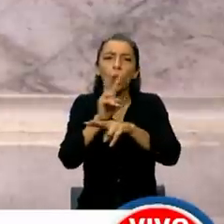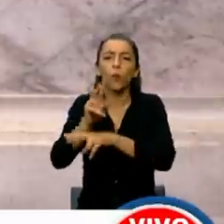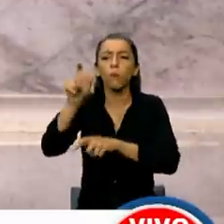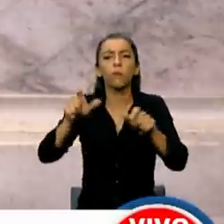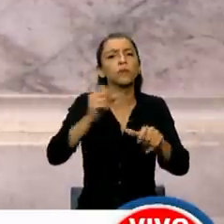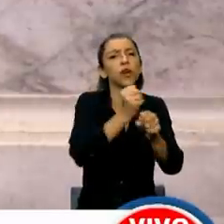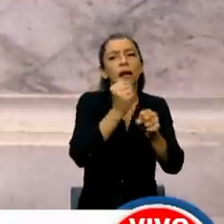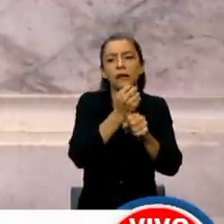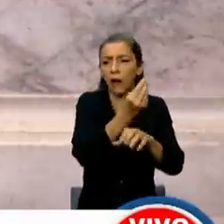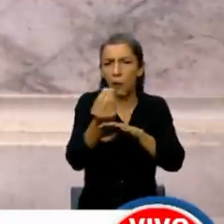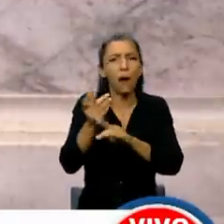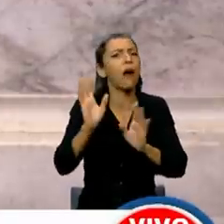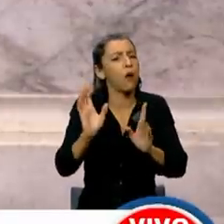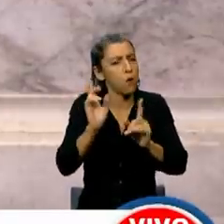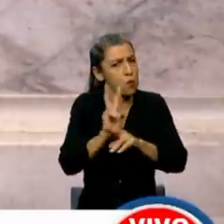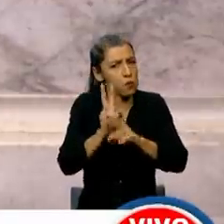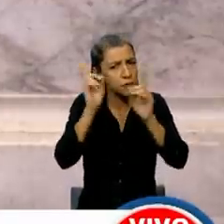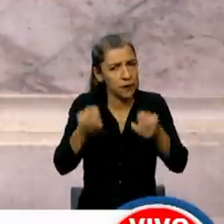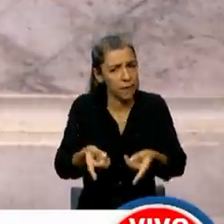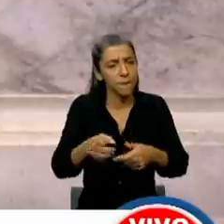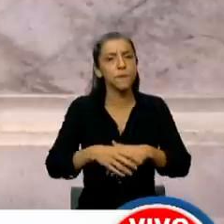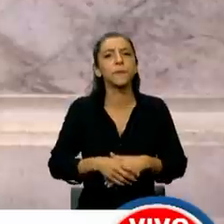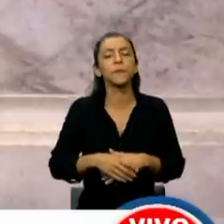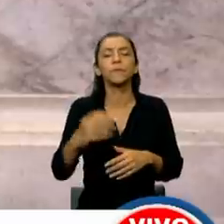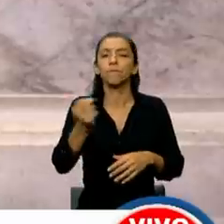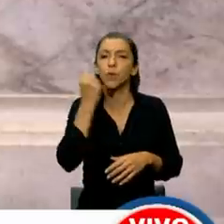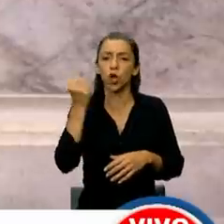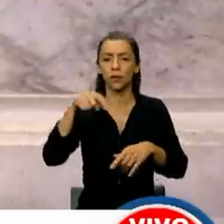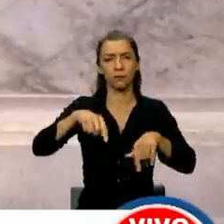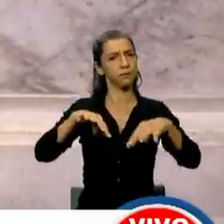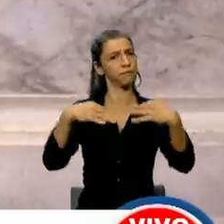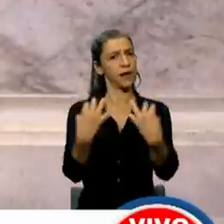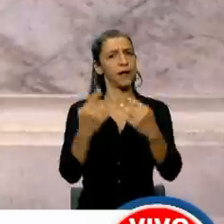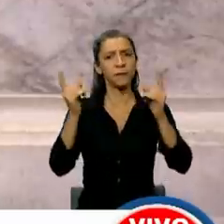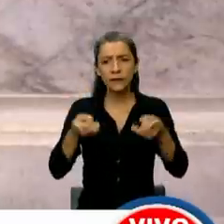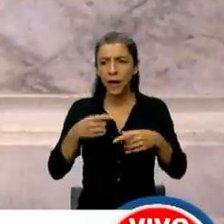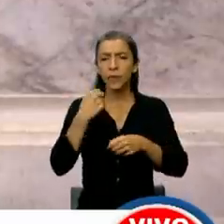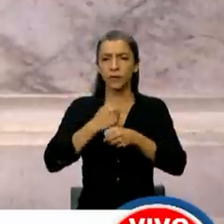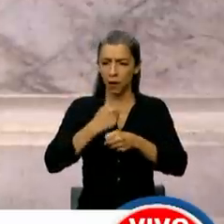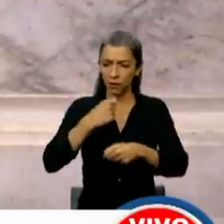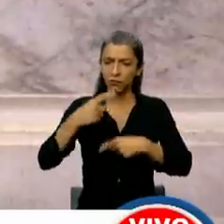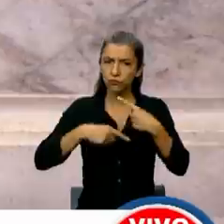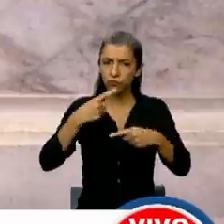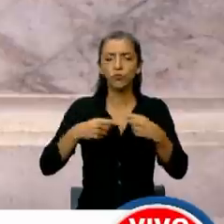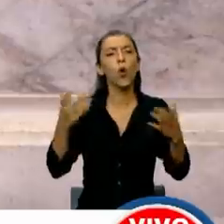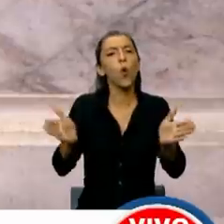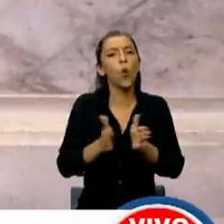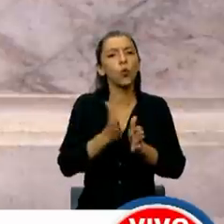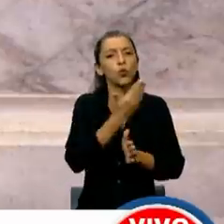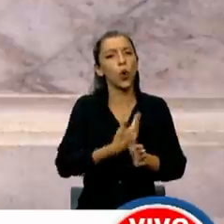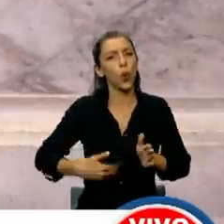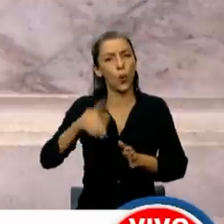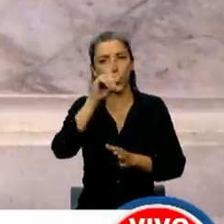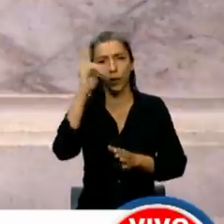trabajadoras también poner en valor el trabajo de esta cámara que en conjunto con el gobierno nacional llevó adelante